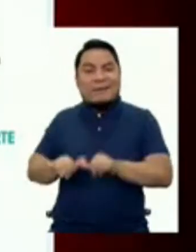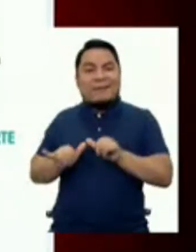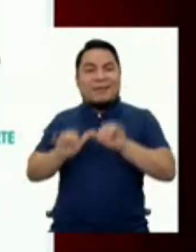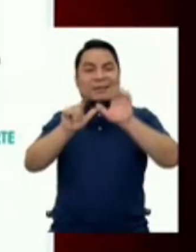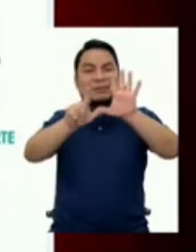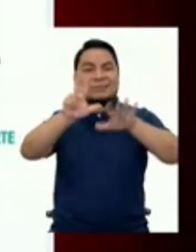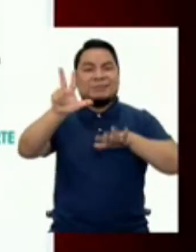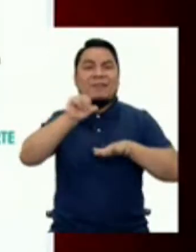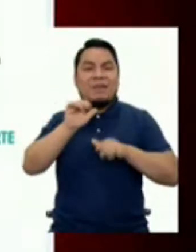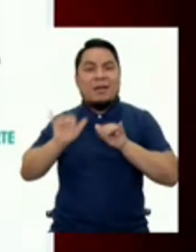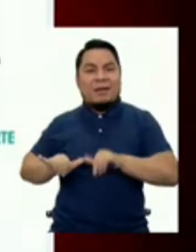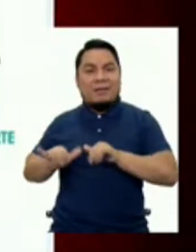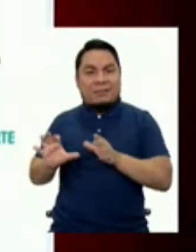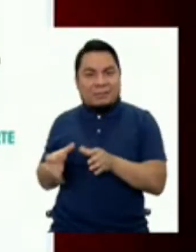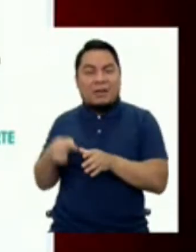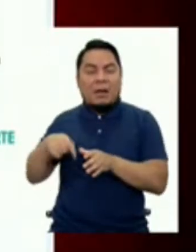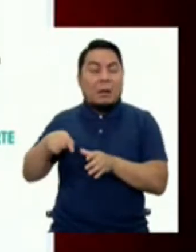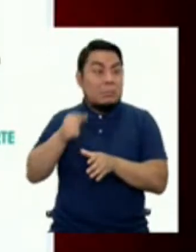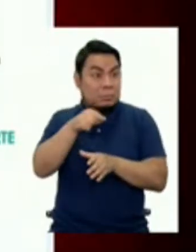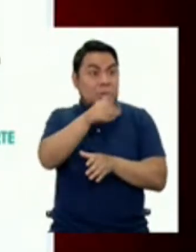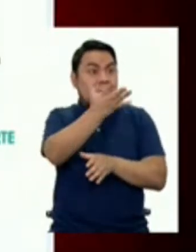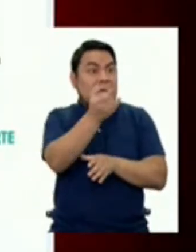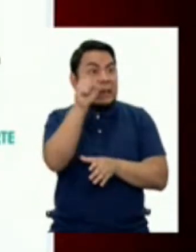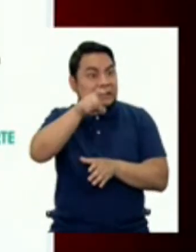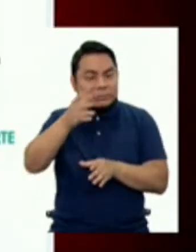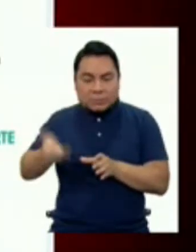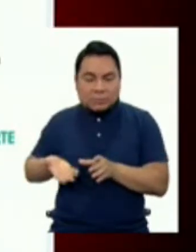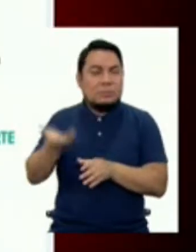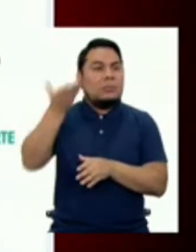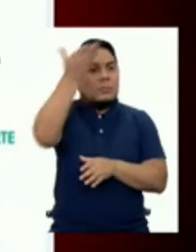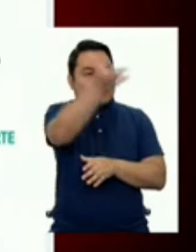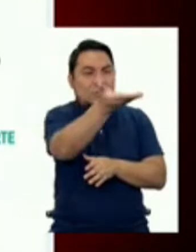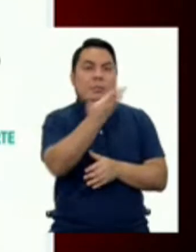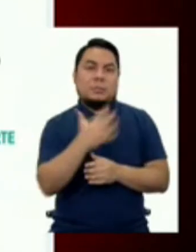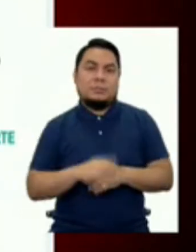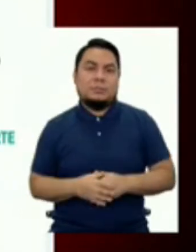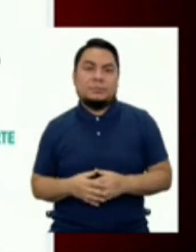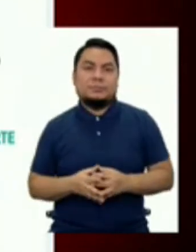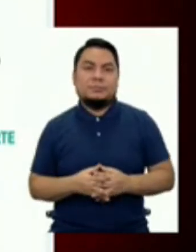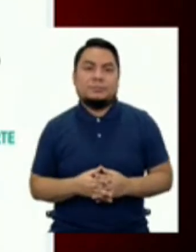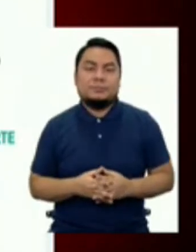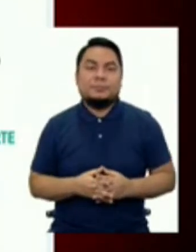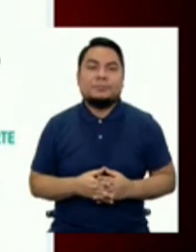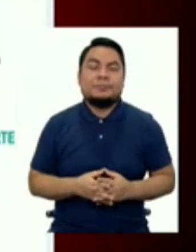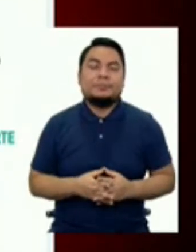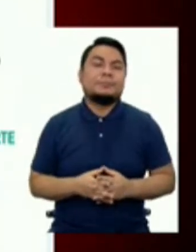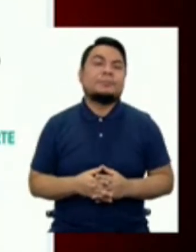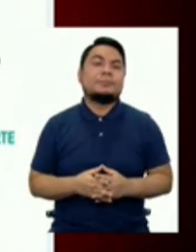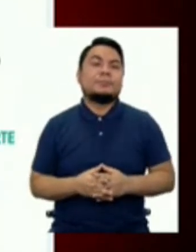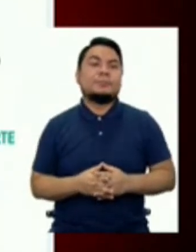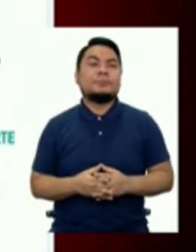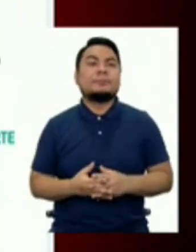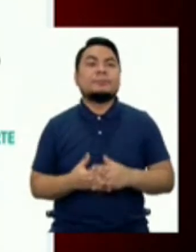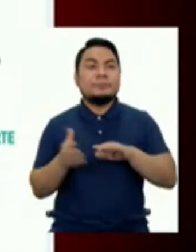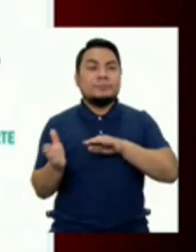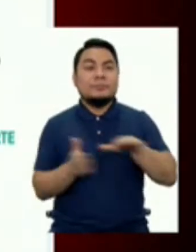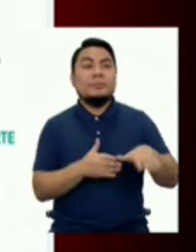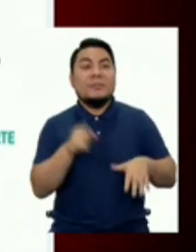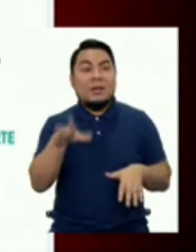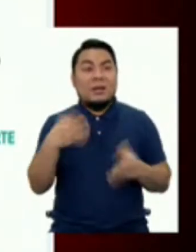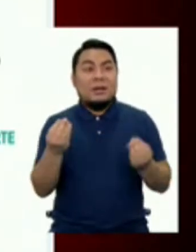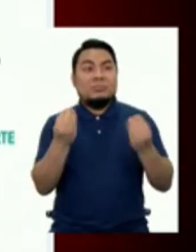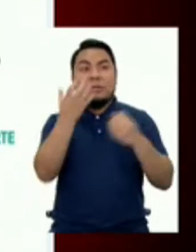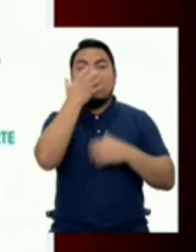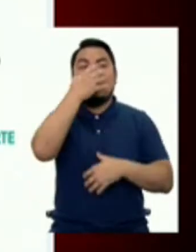poder complementar los requerimientos de otra región. Y tenemos esta cantidad